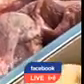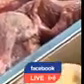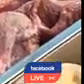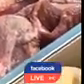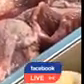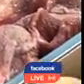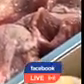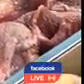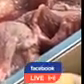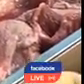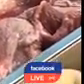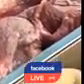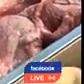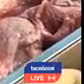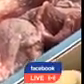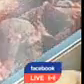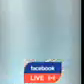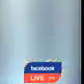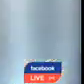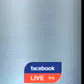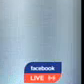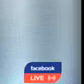en un estudio de opinión.